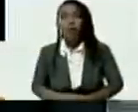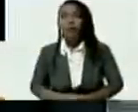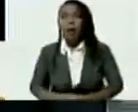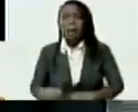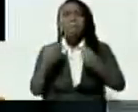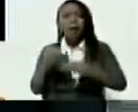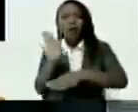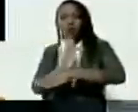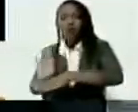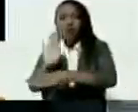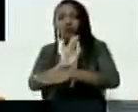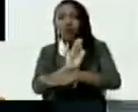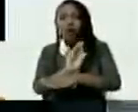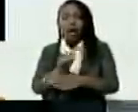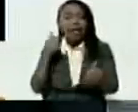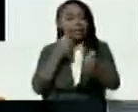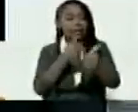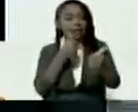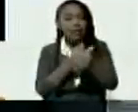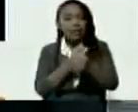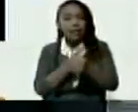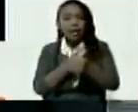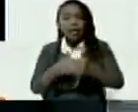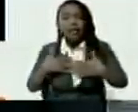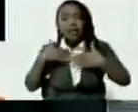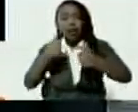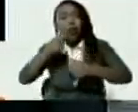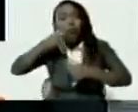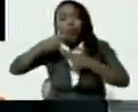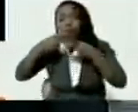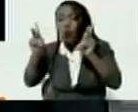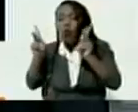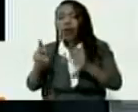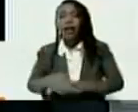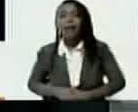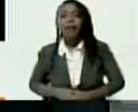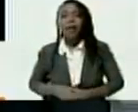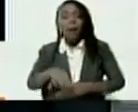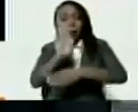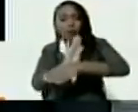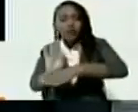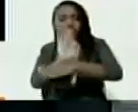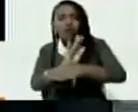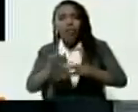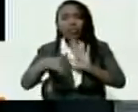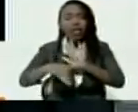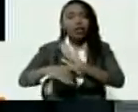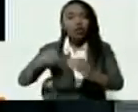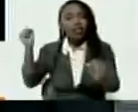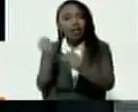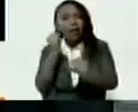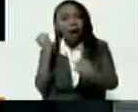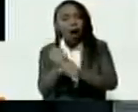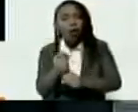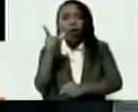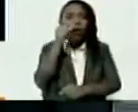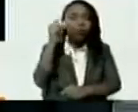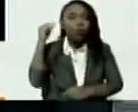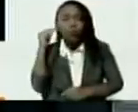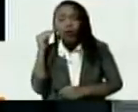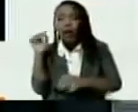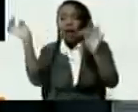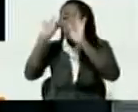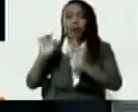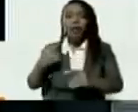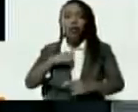para proteger la asistencia sanitaria y la salud pública, para proteger el derecho al trabajo de los trabajadores en las condiciones que